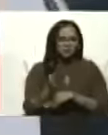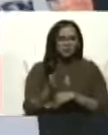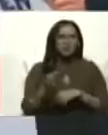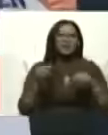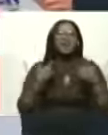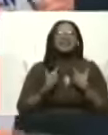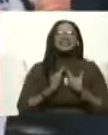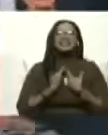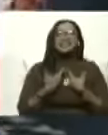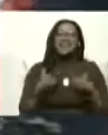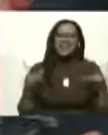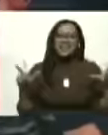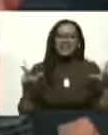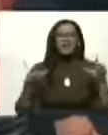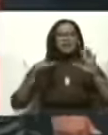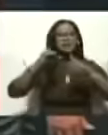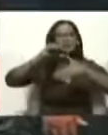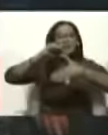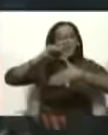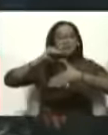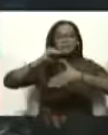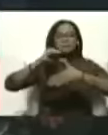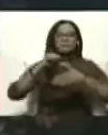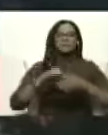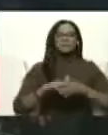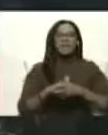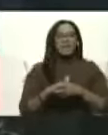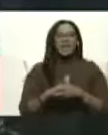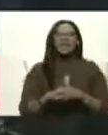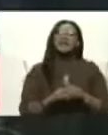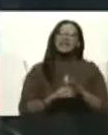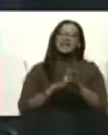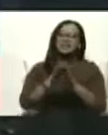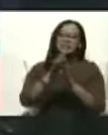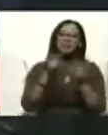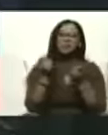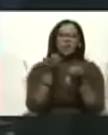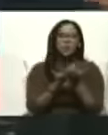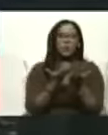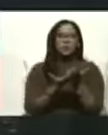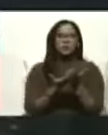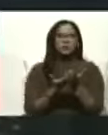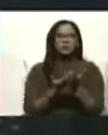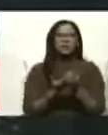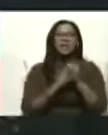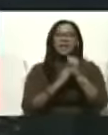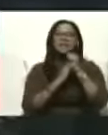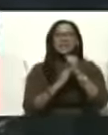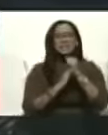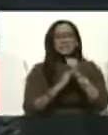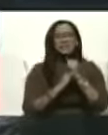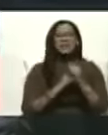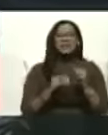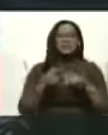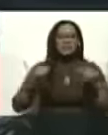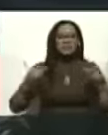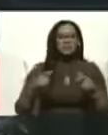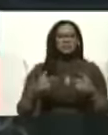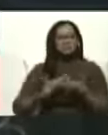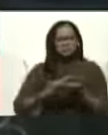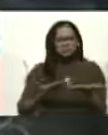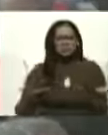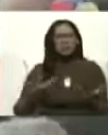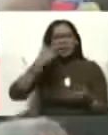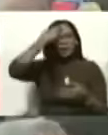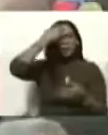es líder en Sudamérica y en Latinoamérica en crecimiento económico. Y que ese crecimiento sea para nuestro pueblo,